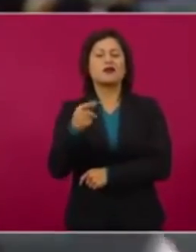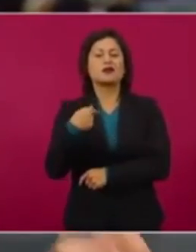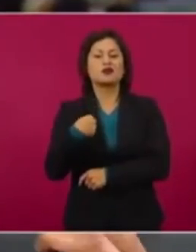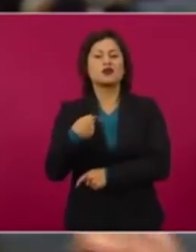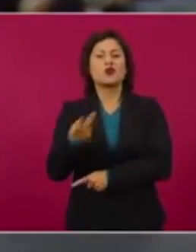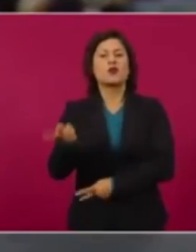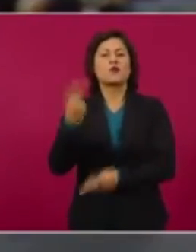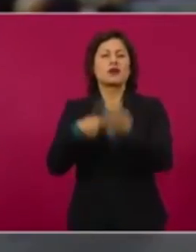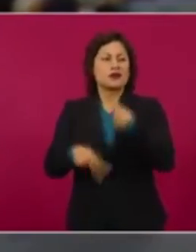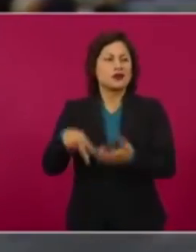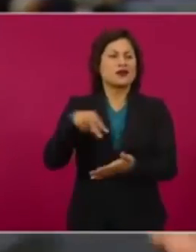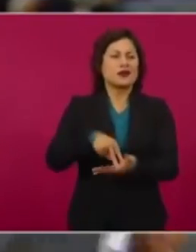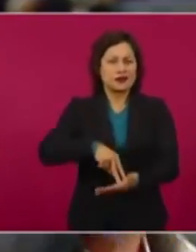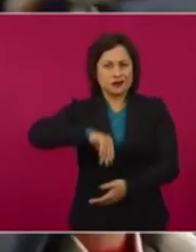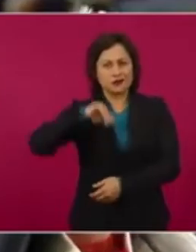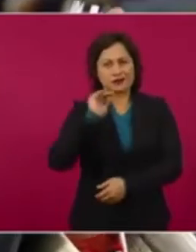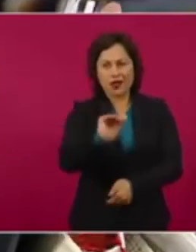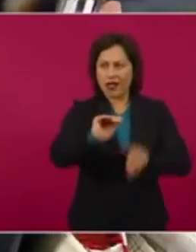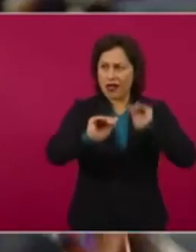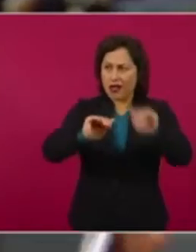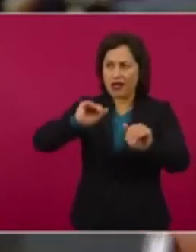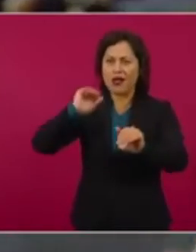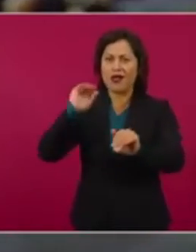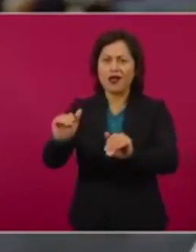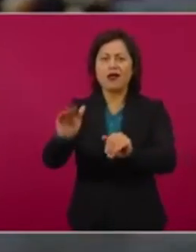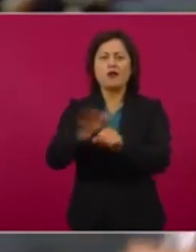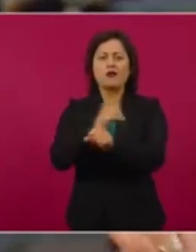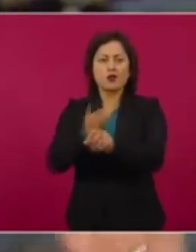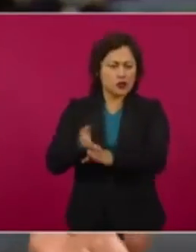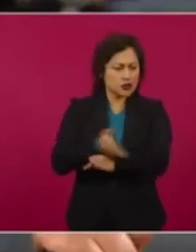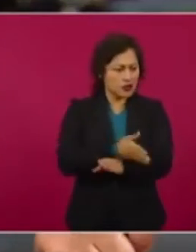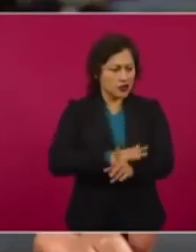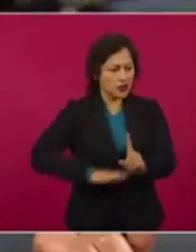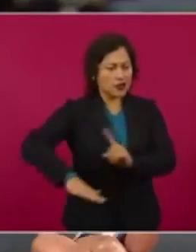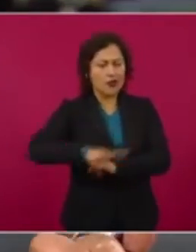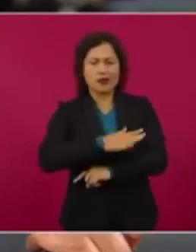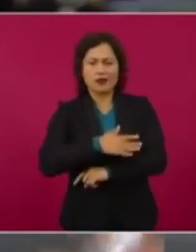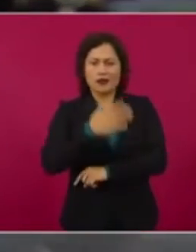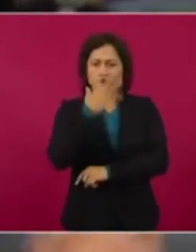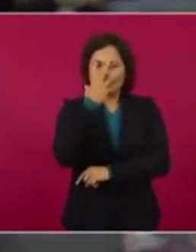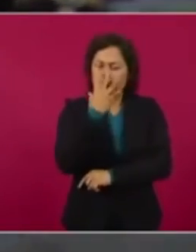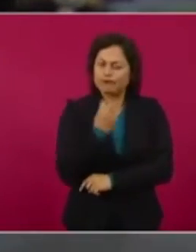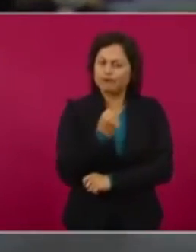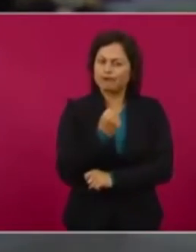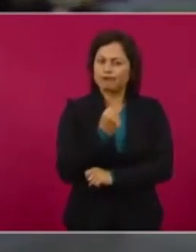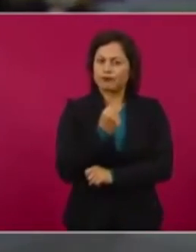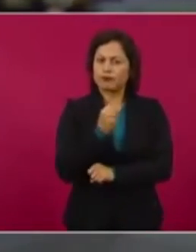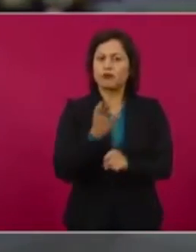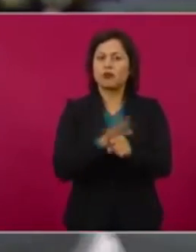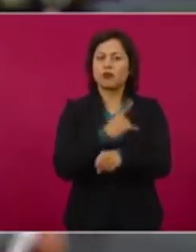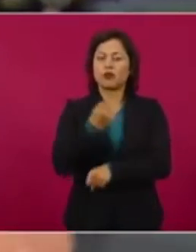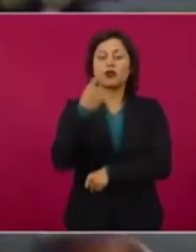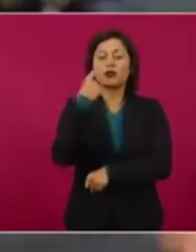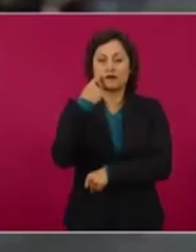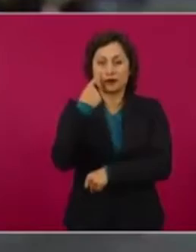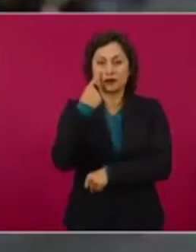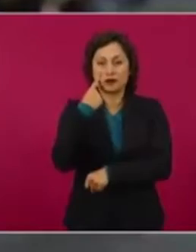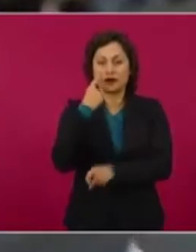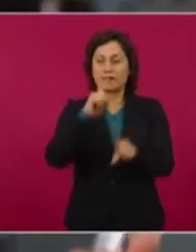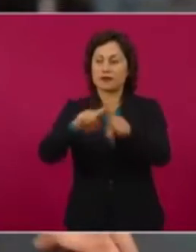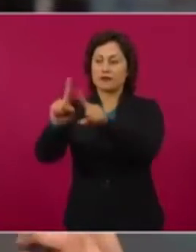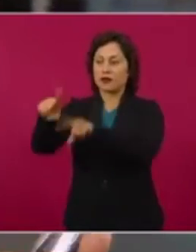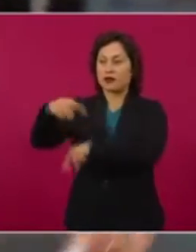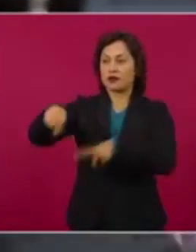cosas muy tristes, en el sentido de que gente de la derecha, entrevistada por